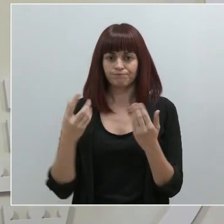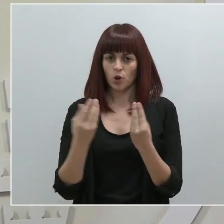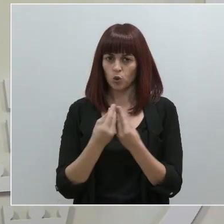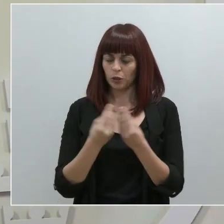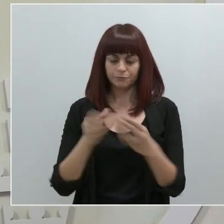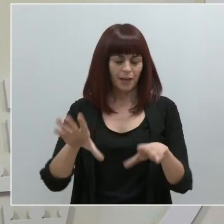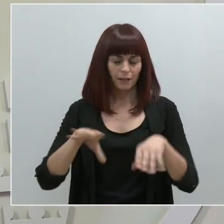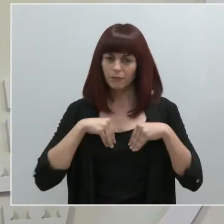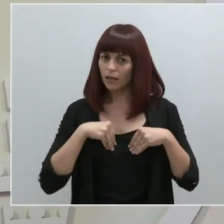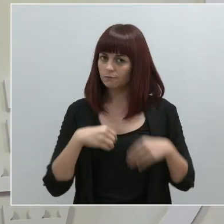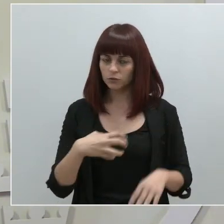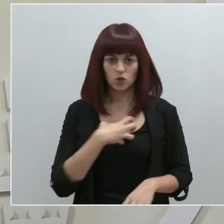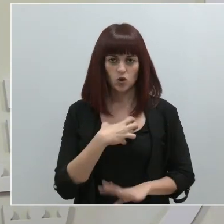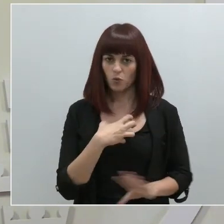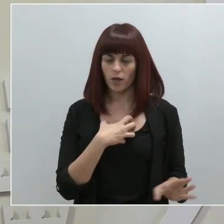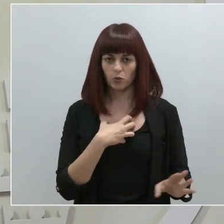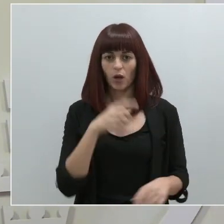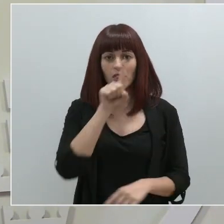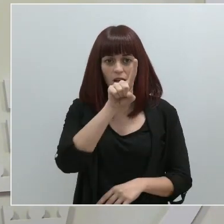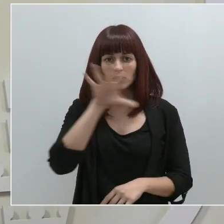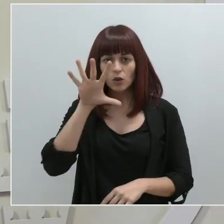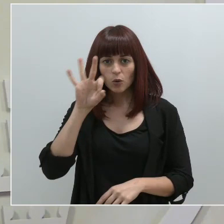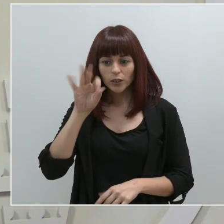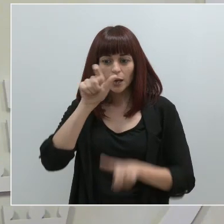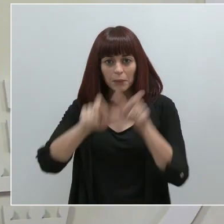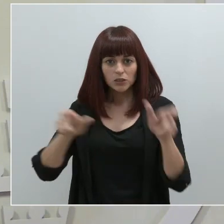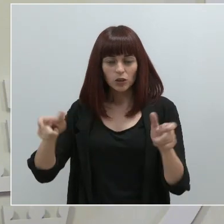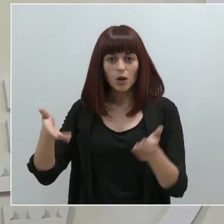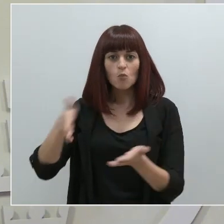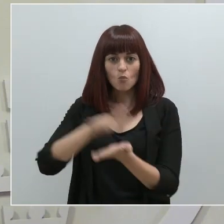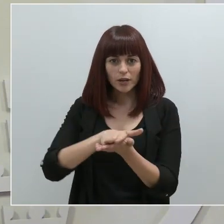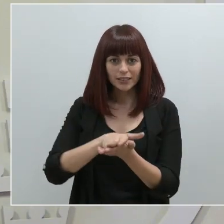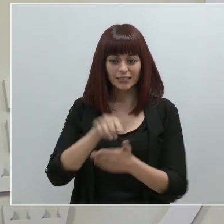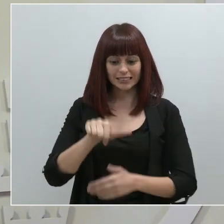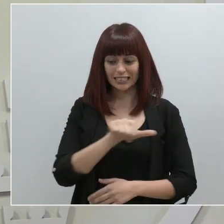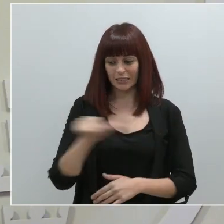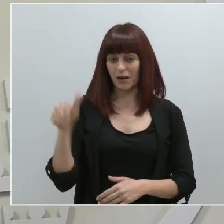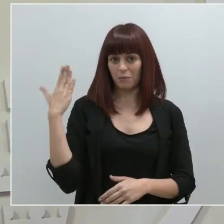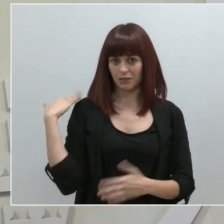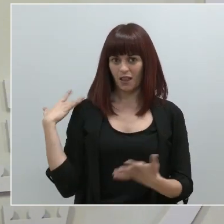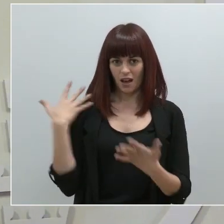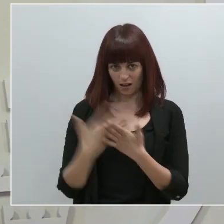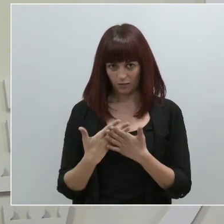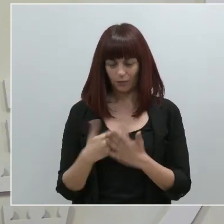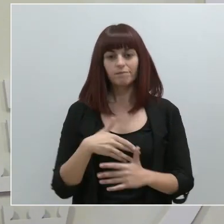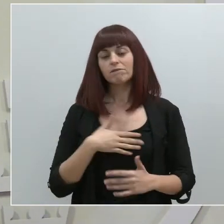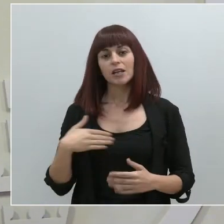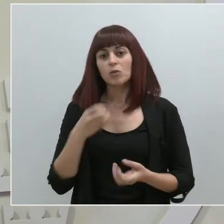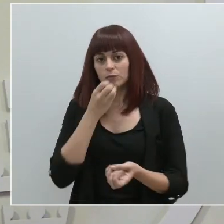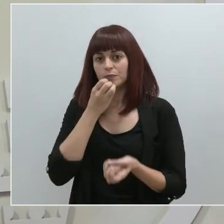realmente inasumibles, con 150 fallecimientos durante esta semana, y queremos